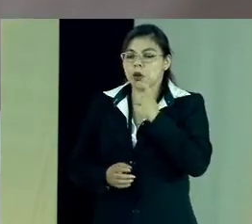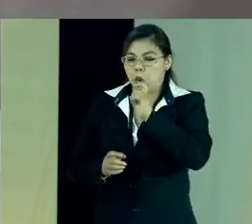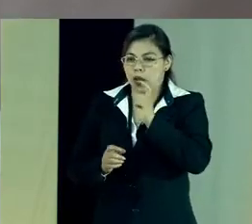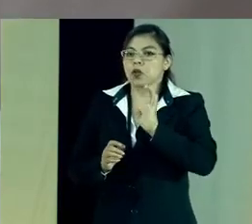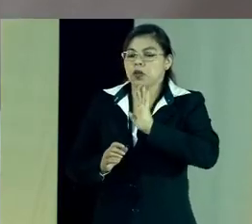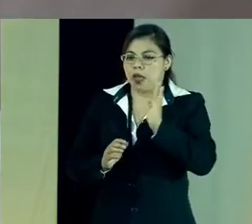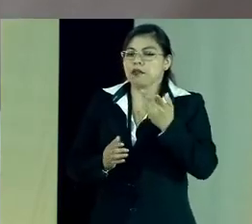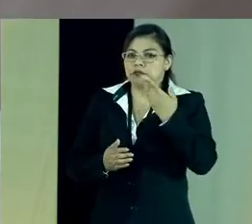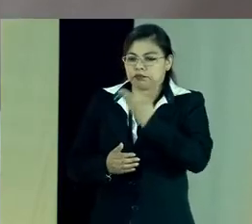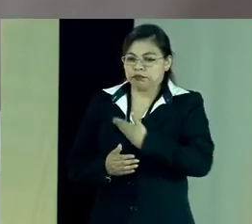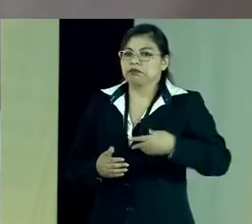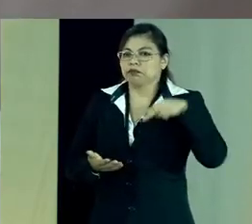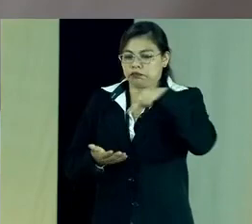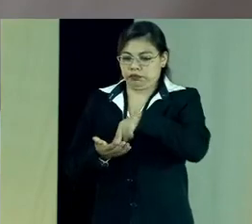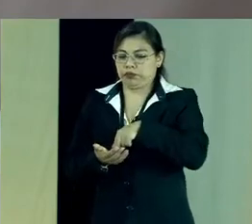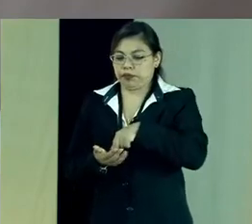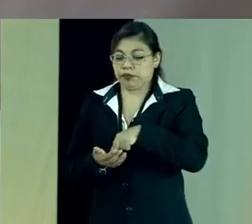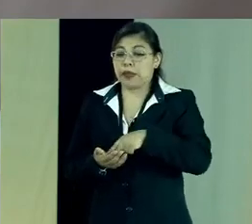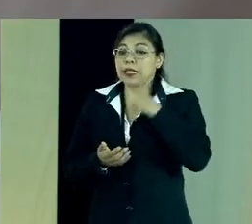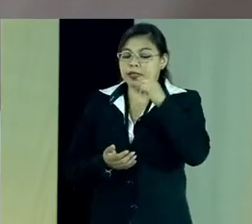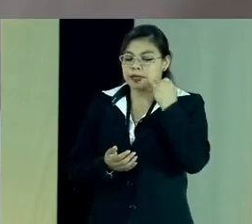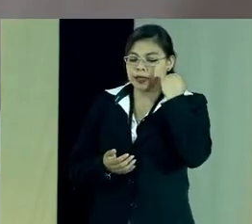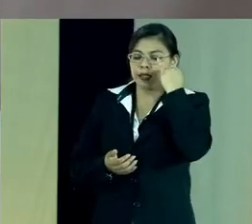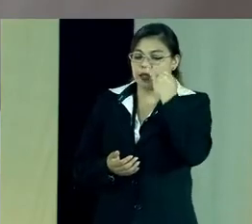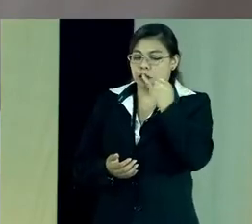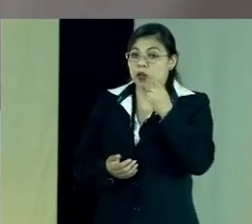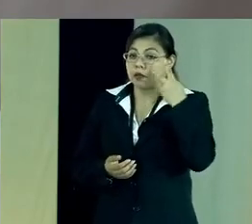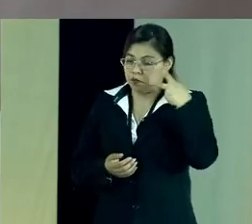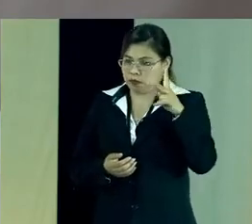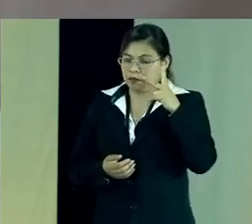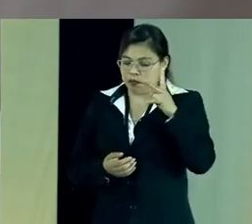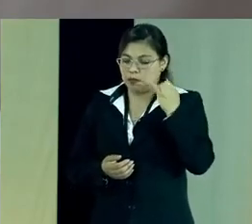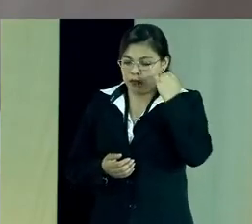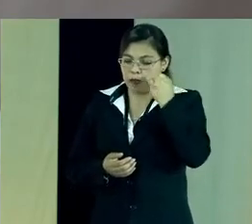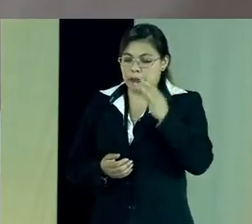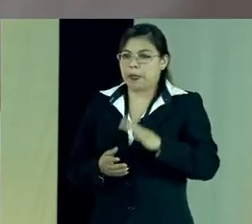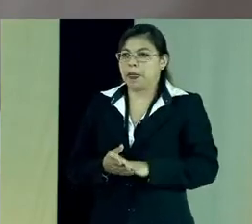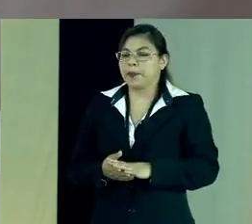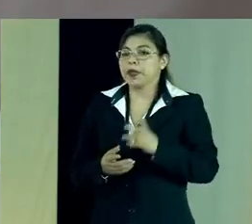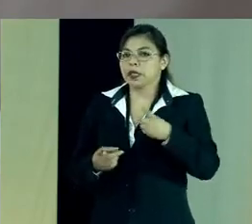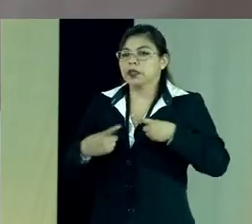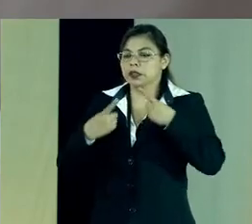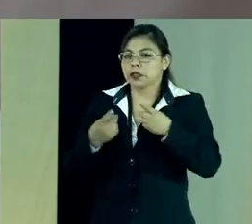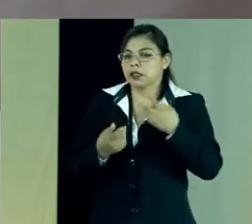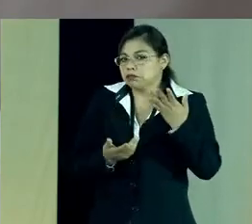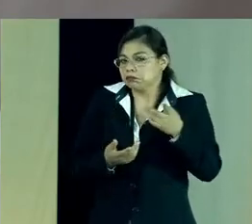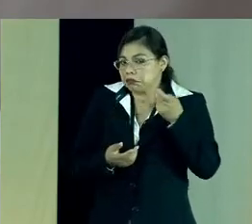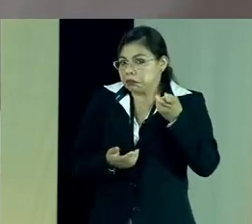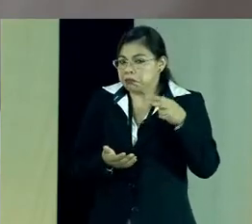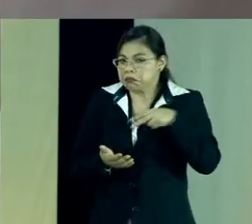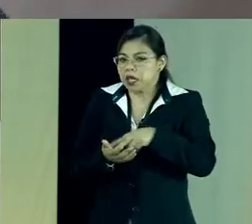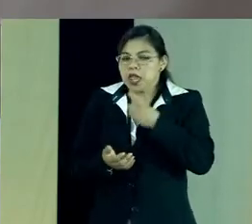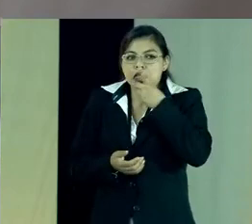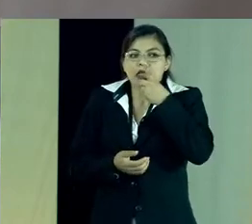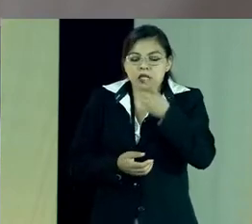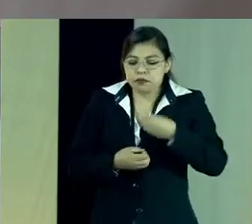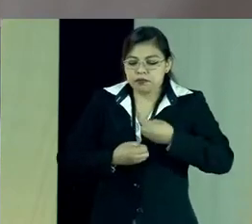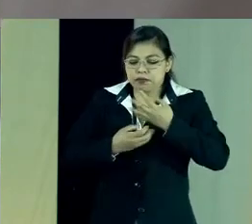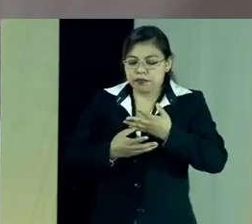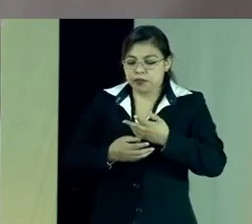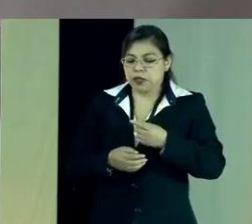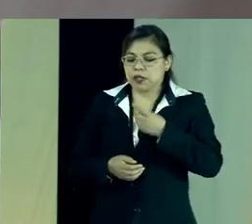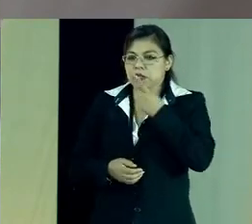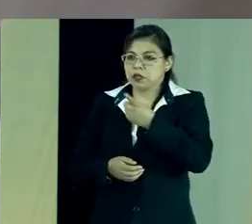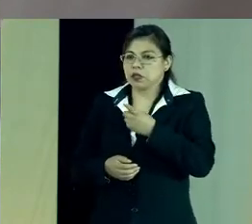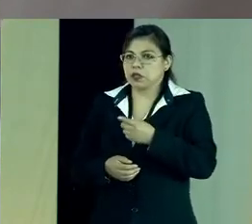ni más ni menos que fue esta idea que él además generosamente le da el crédito a quien se lo dijo que fue un